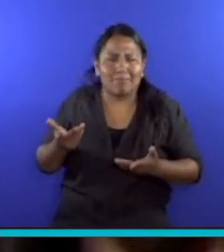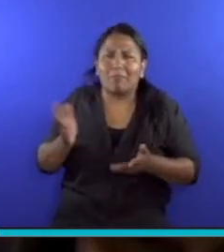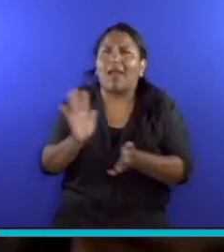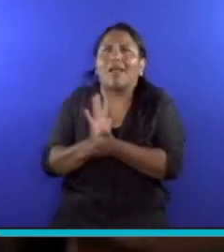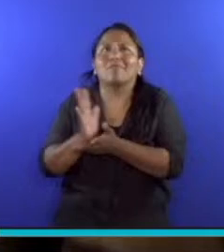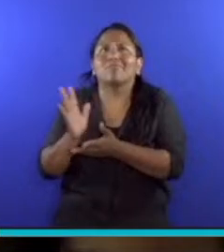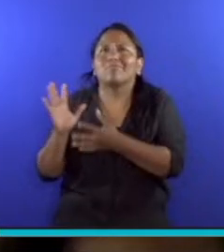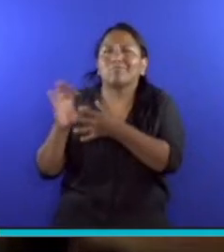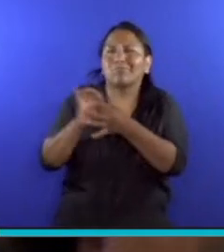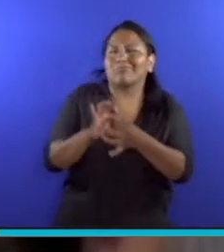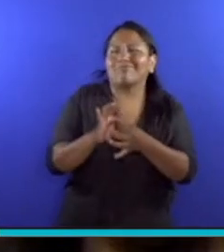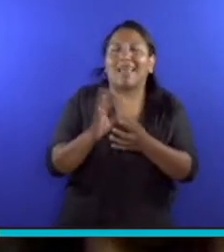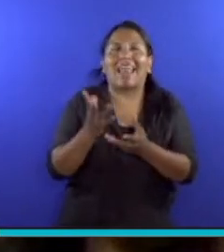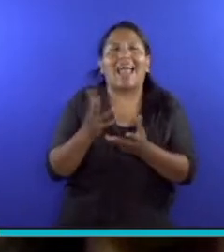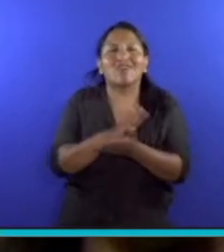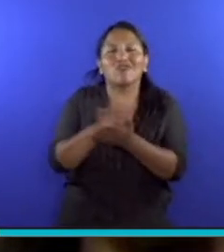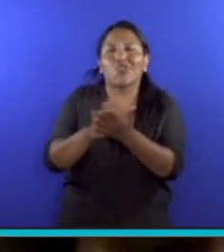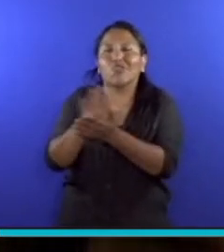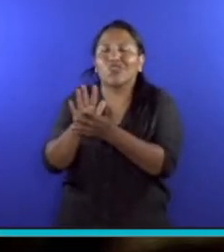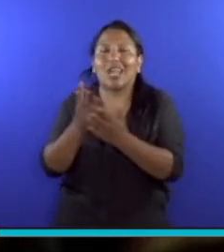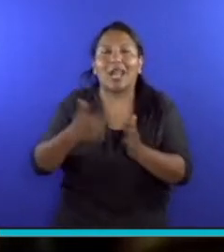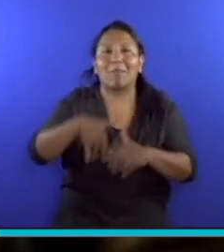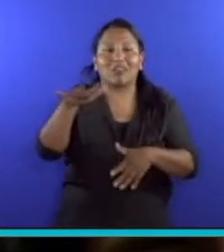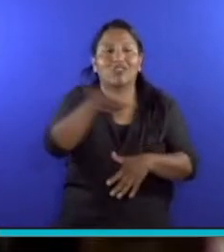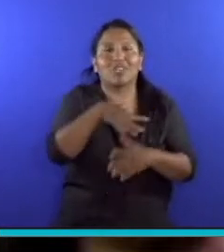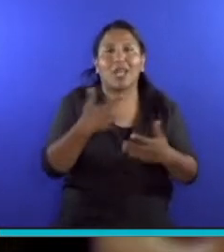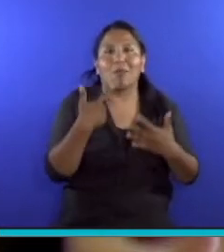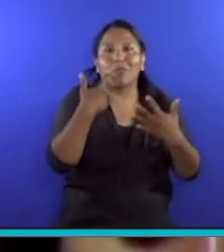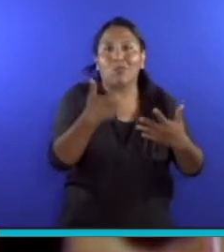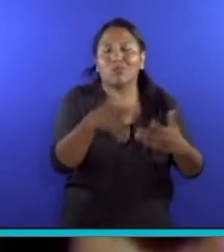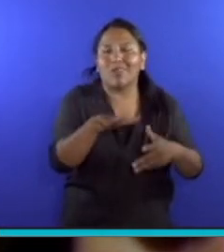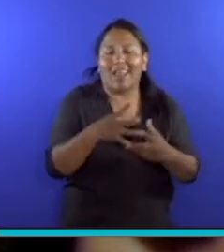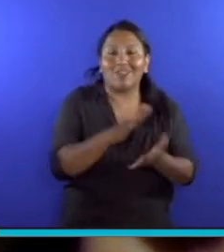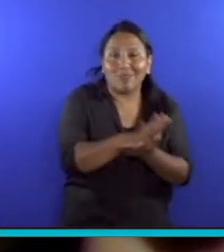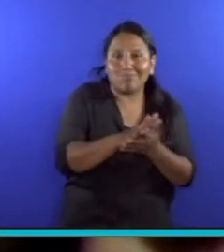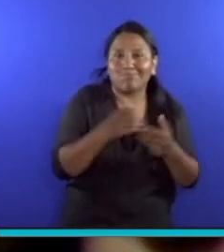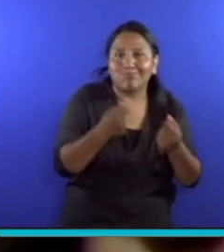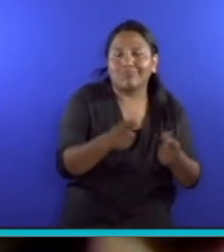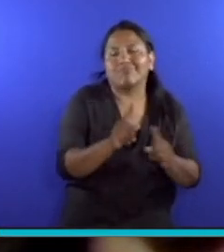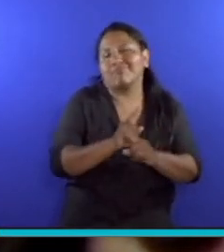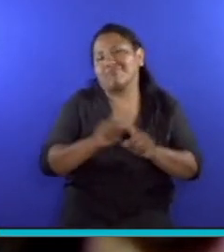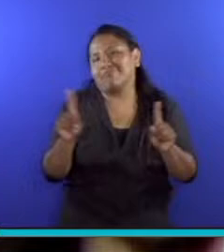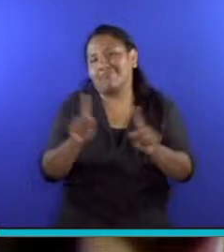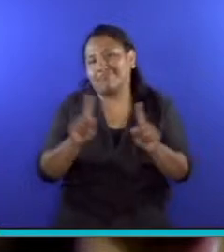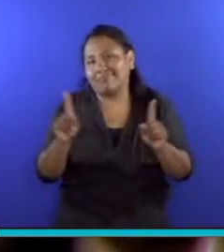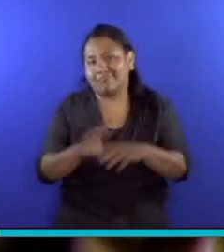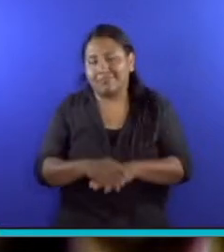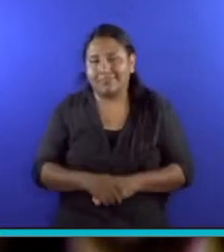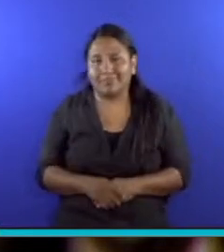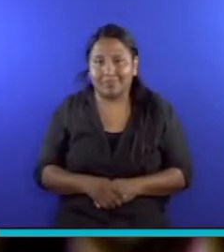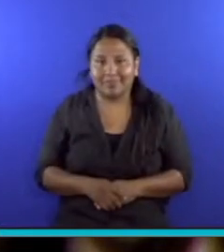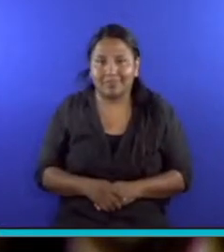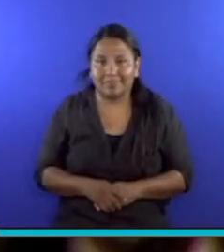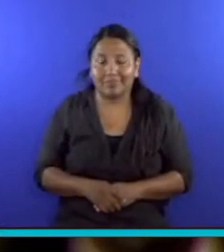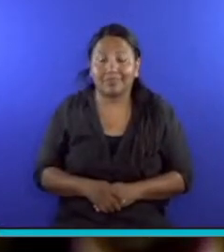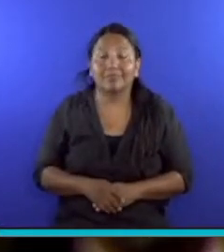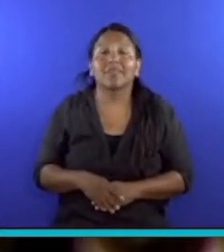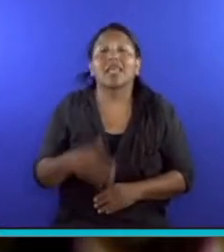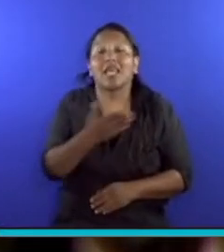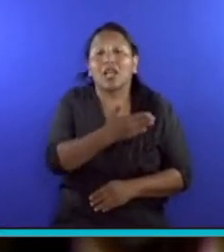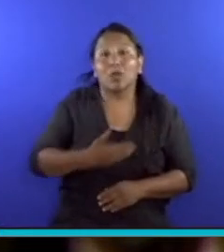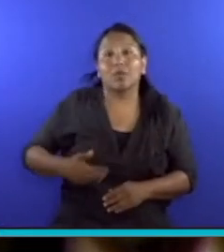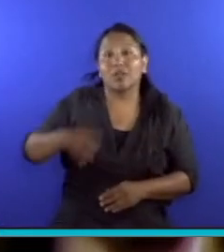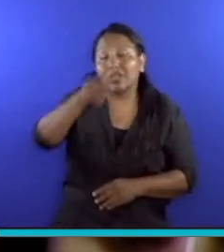algo a las grandes mayorías populares. El gobierno nacional de Javier